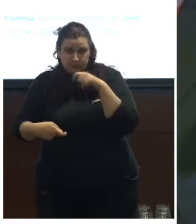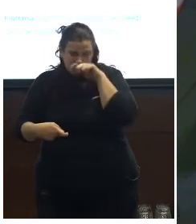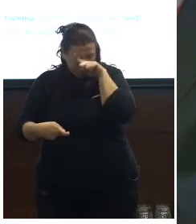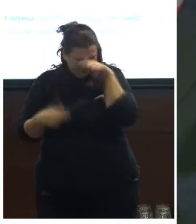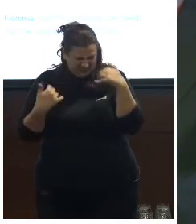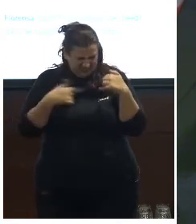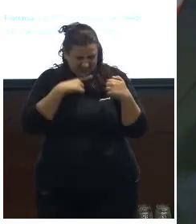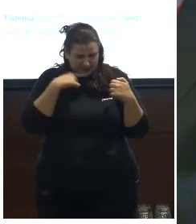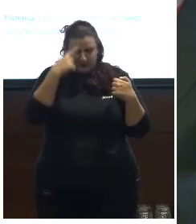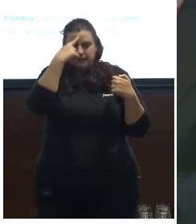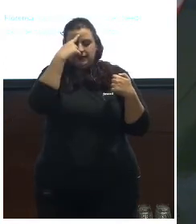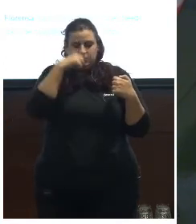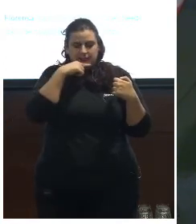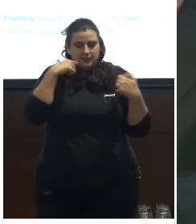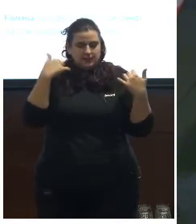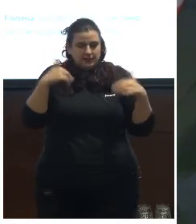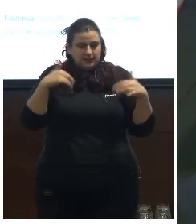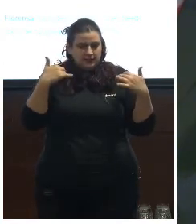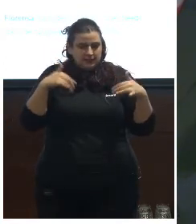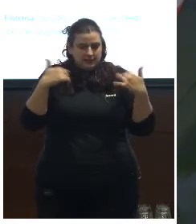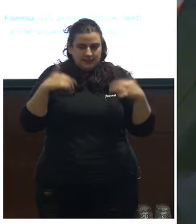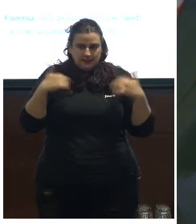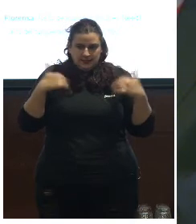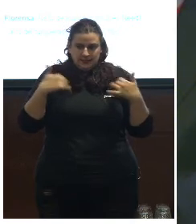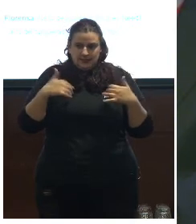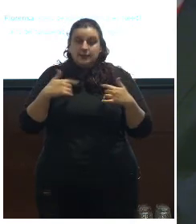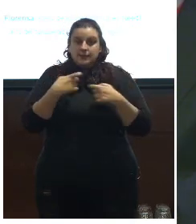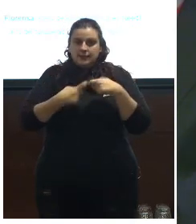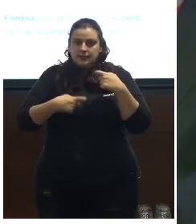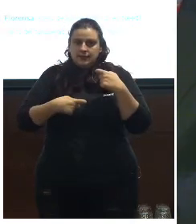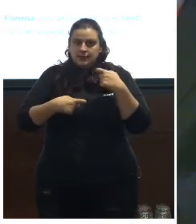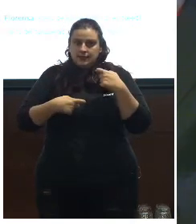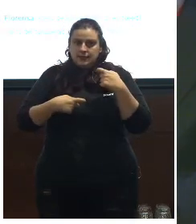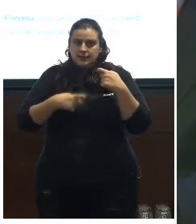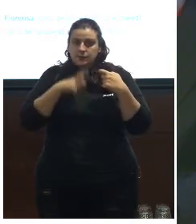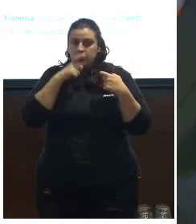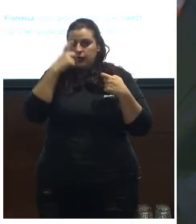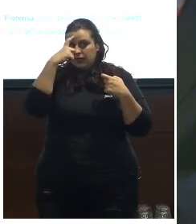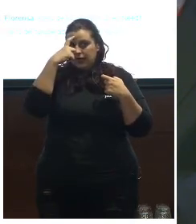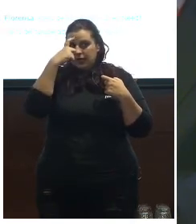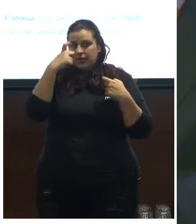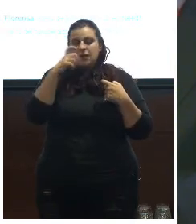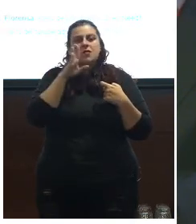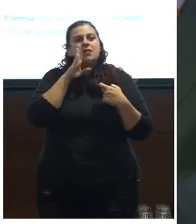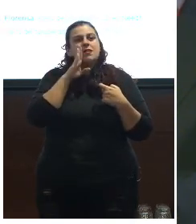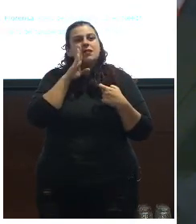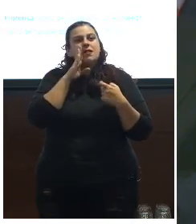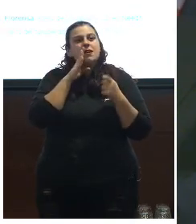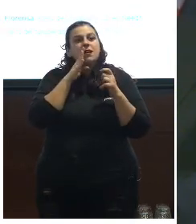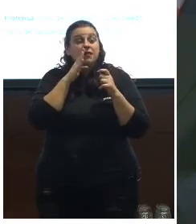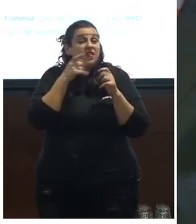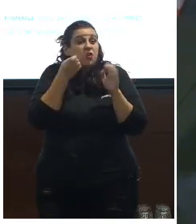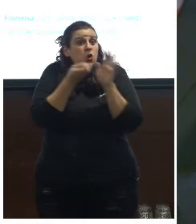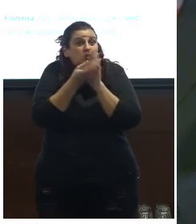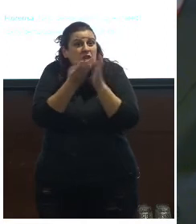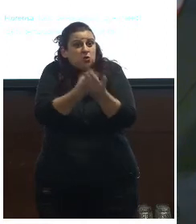pensar a recordar la foto que me enviaron da como escalofríos. Pero porque también creo importante, como tú apuntabas, Marie, que es bueno contarlo todo.